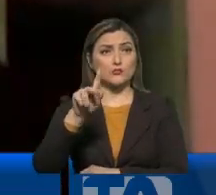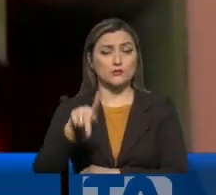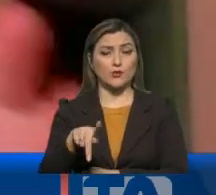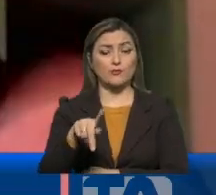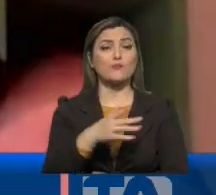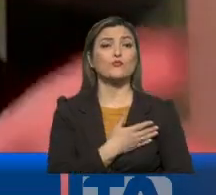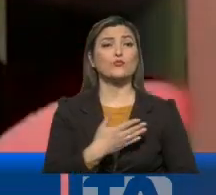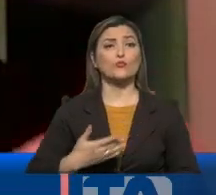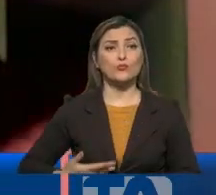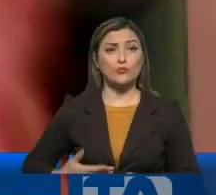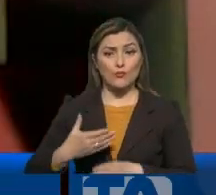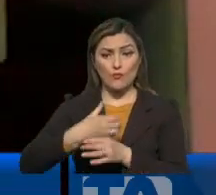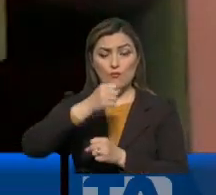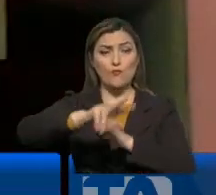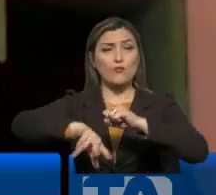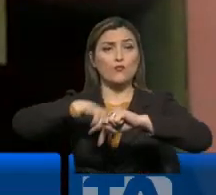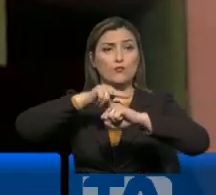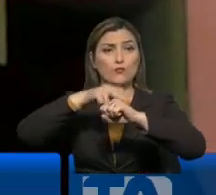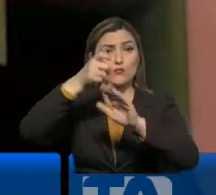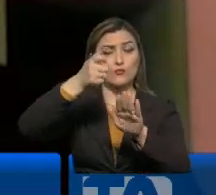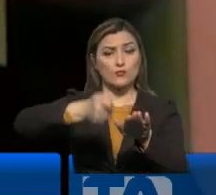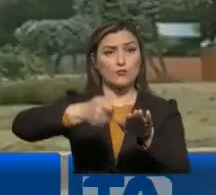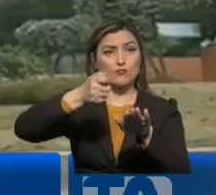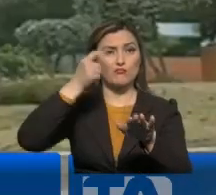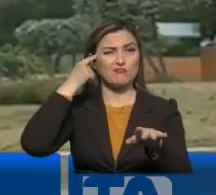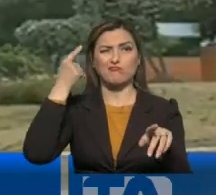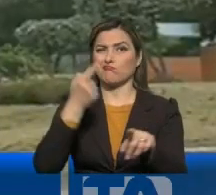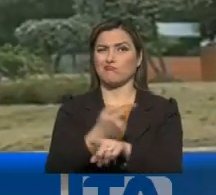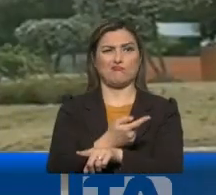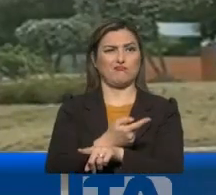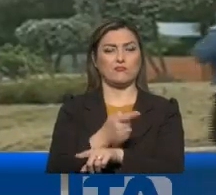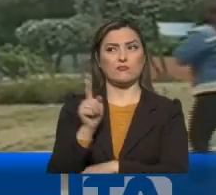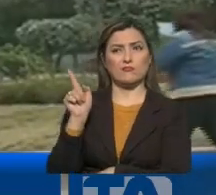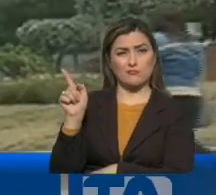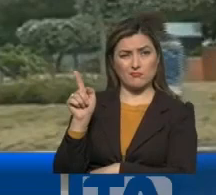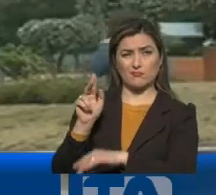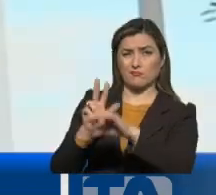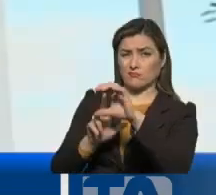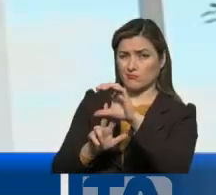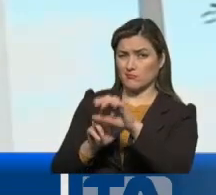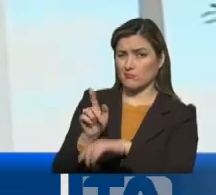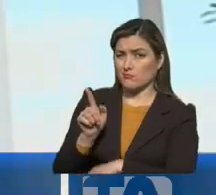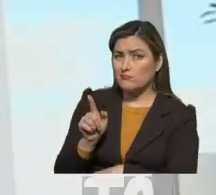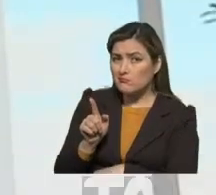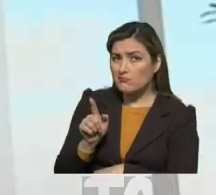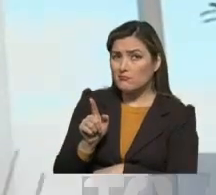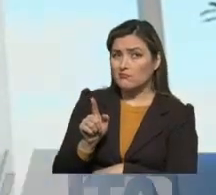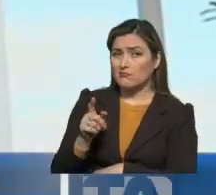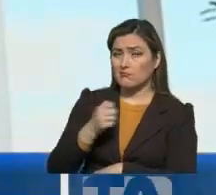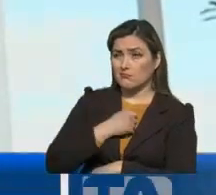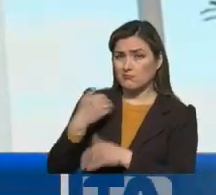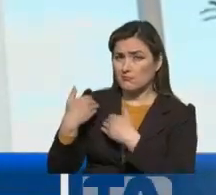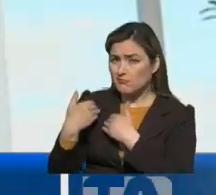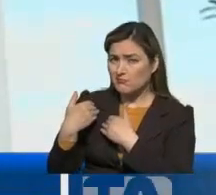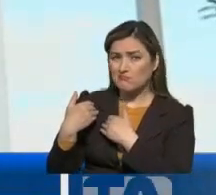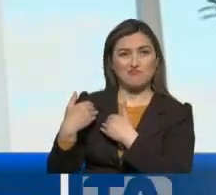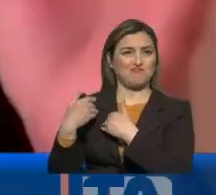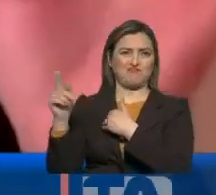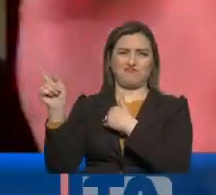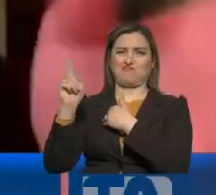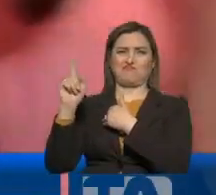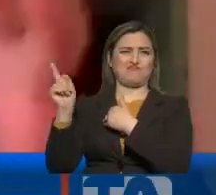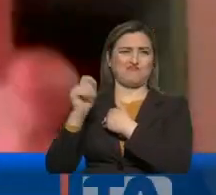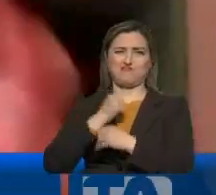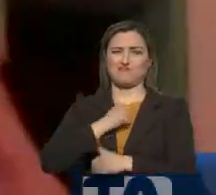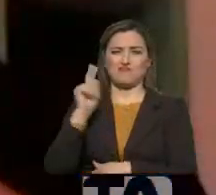la federación nacional de abogados ramiro garcía discrepa creo que el consejo de participación ciudadana está asumiendo competencias que no tiene